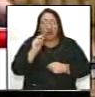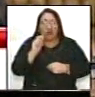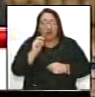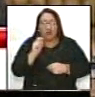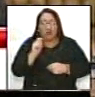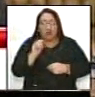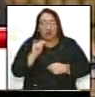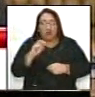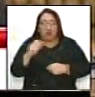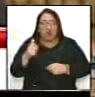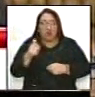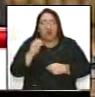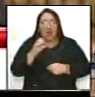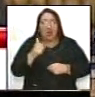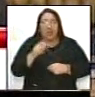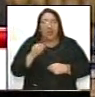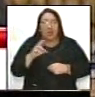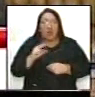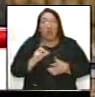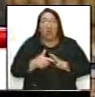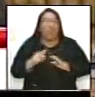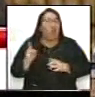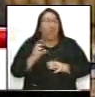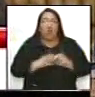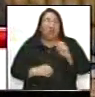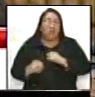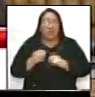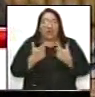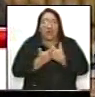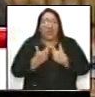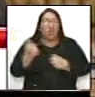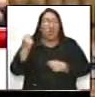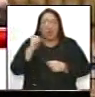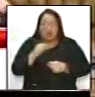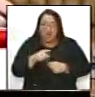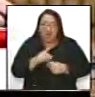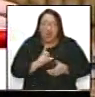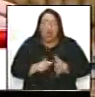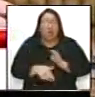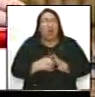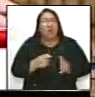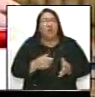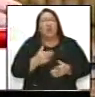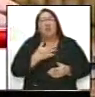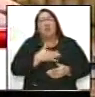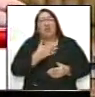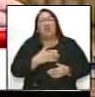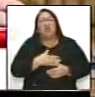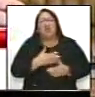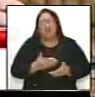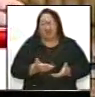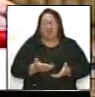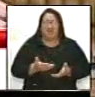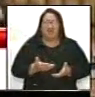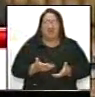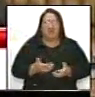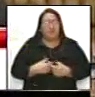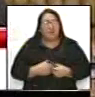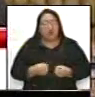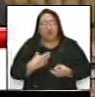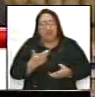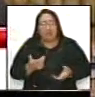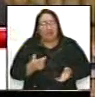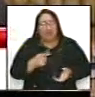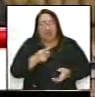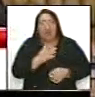que después fueron considerados organización terrorista Túpac Amaru. Ahora no quieren decir que son víctimas, es como que nos dijeran que son